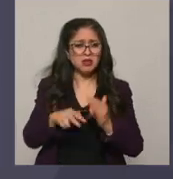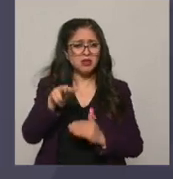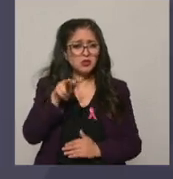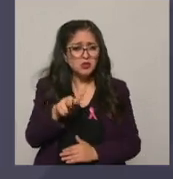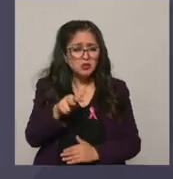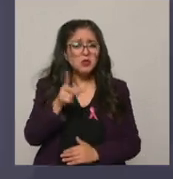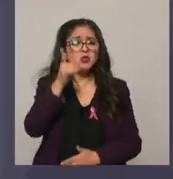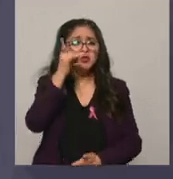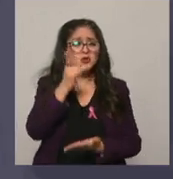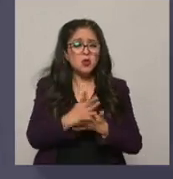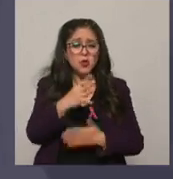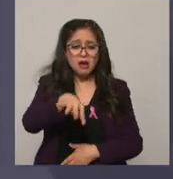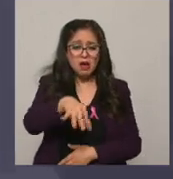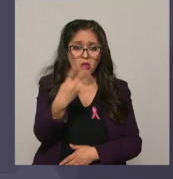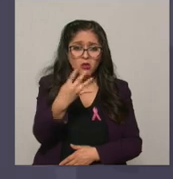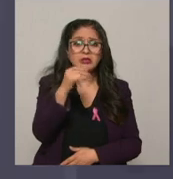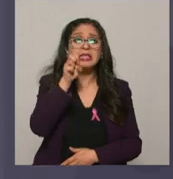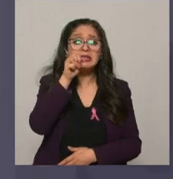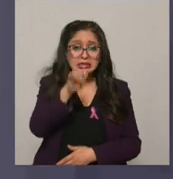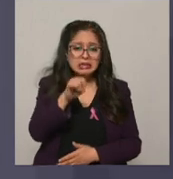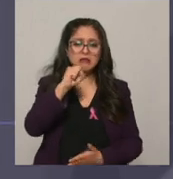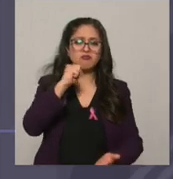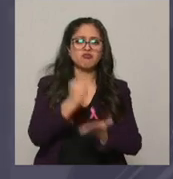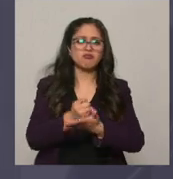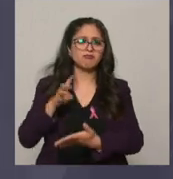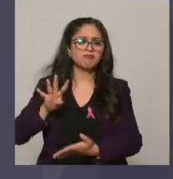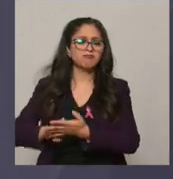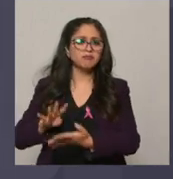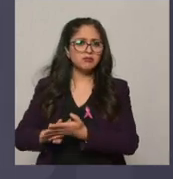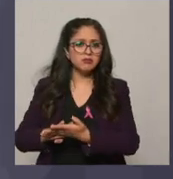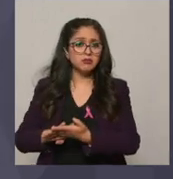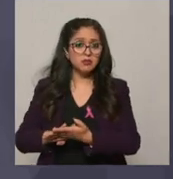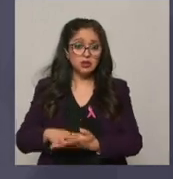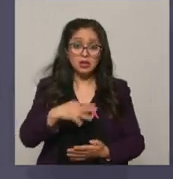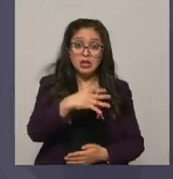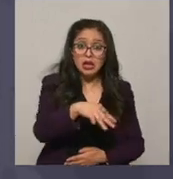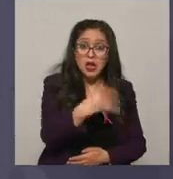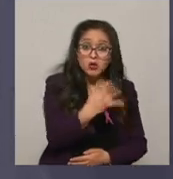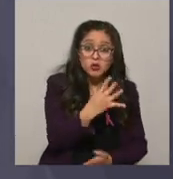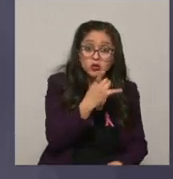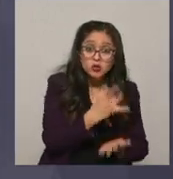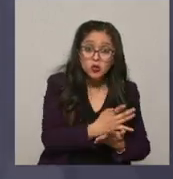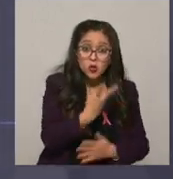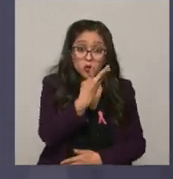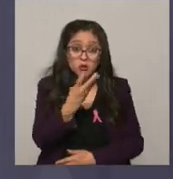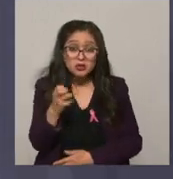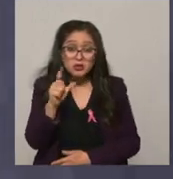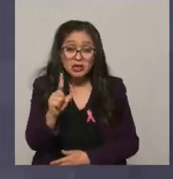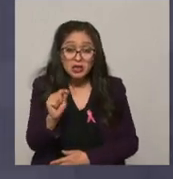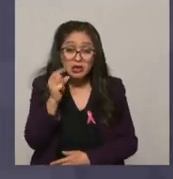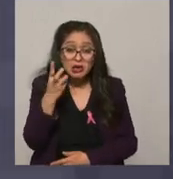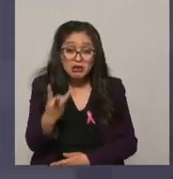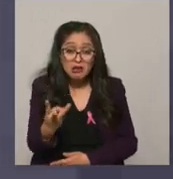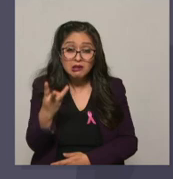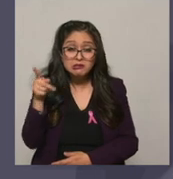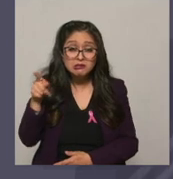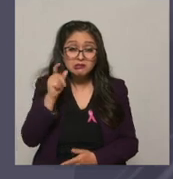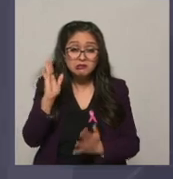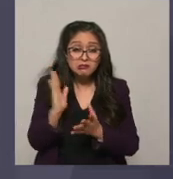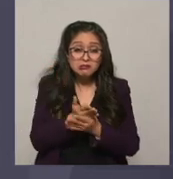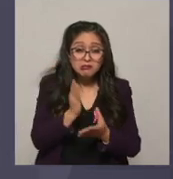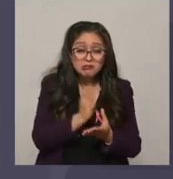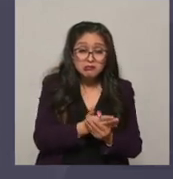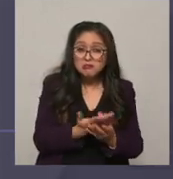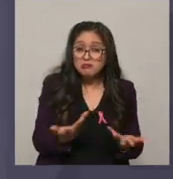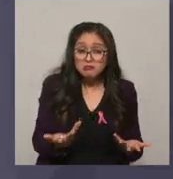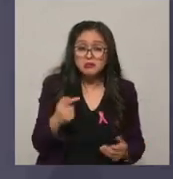solo 14 fueron sentencias. Solo 14 de sentencias. 473 casos. Exacto, entonces el hecho de que hablemos